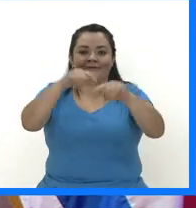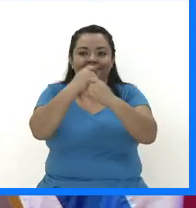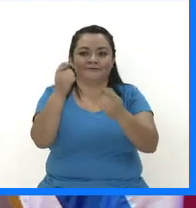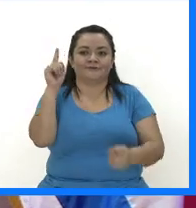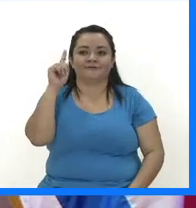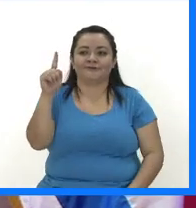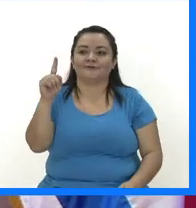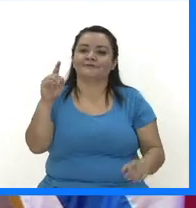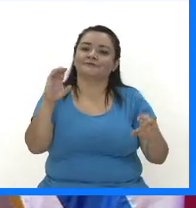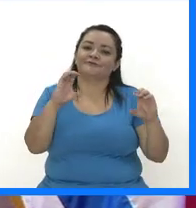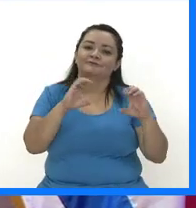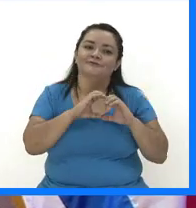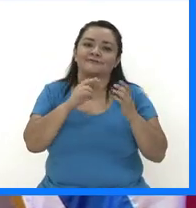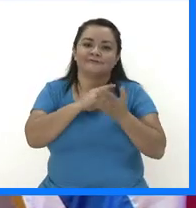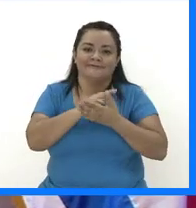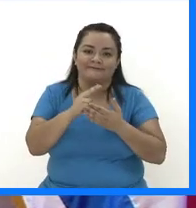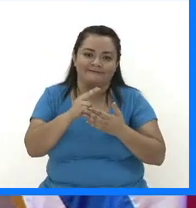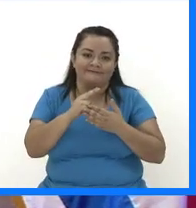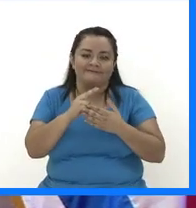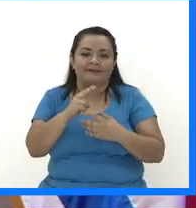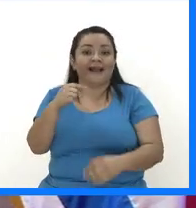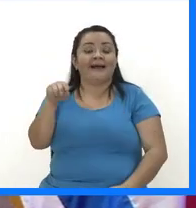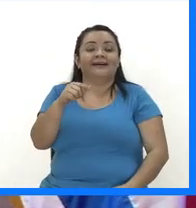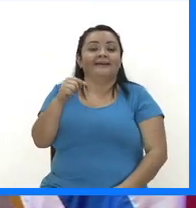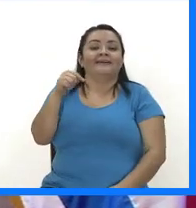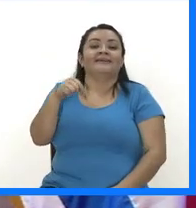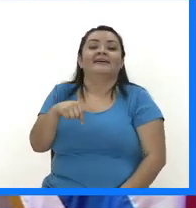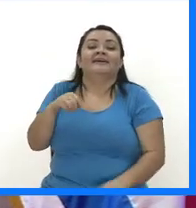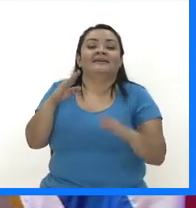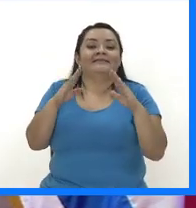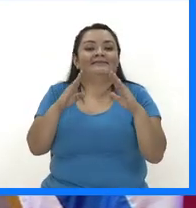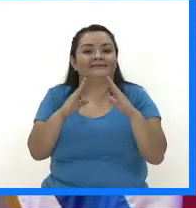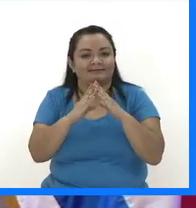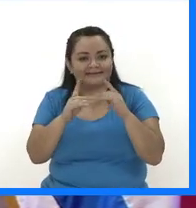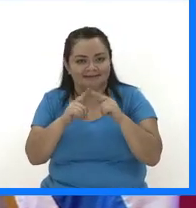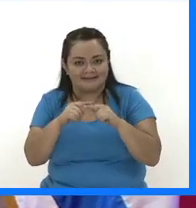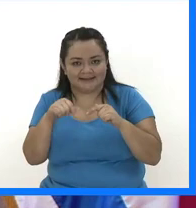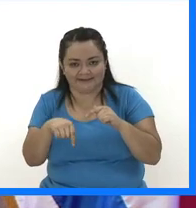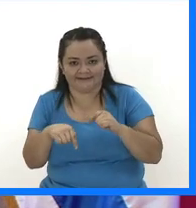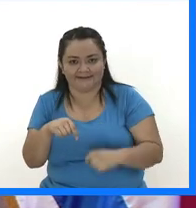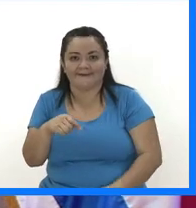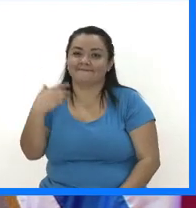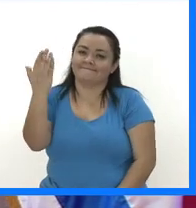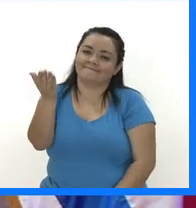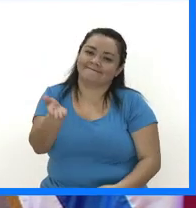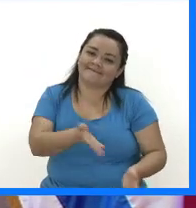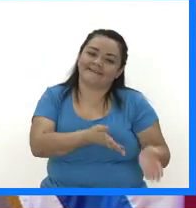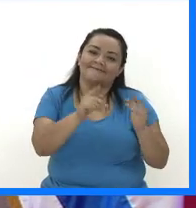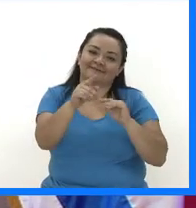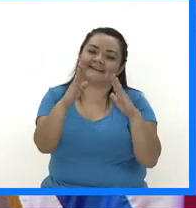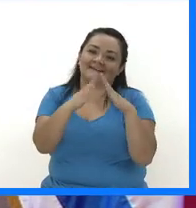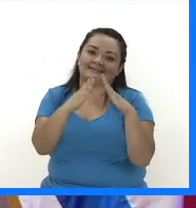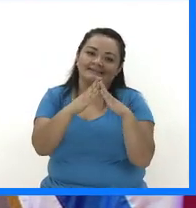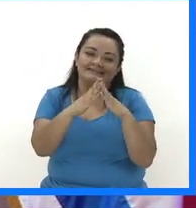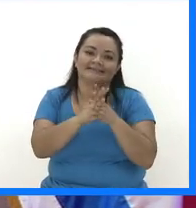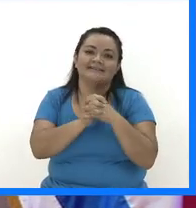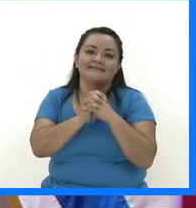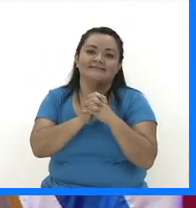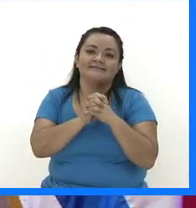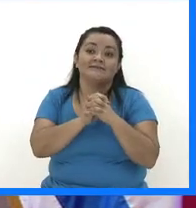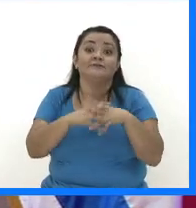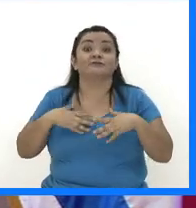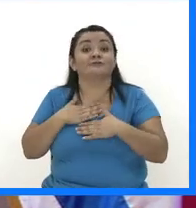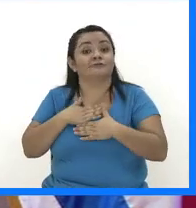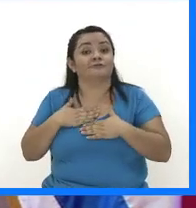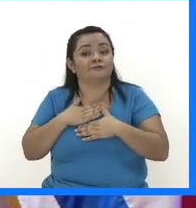se lo vamos a dar de todo corazón los que estamos acá en el estudio del canal 17 bienvenido a usted que nos acompaña las